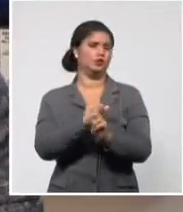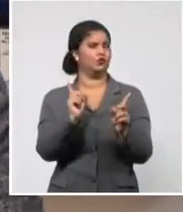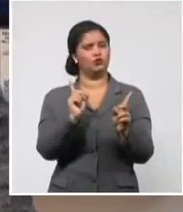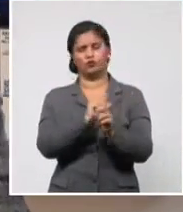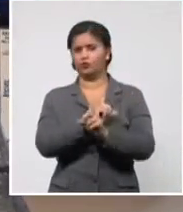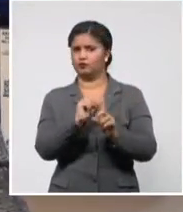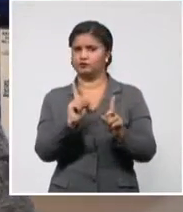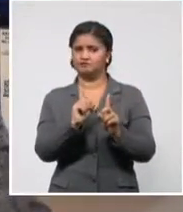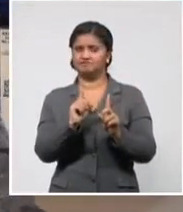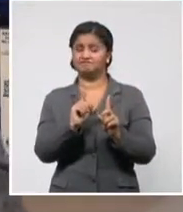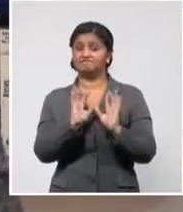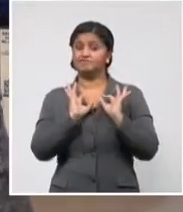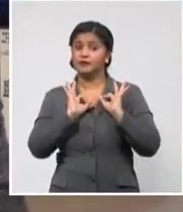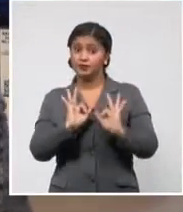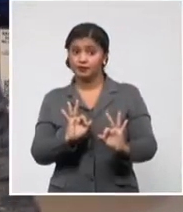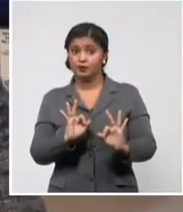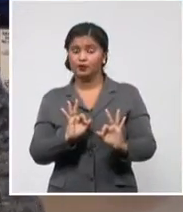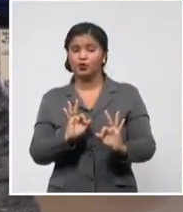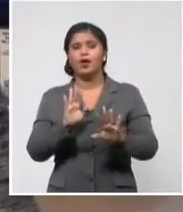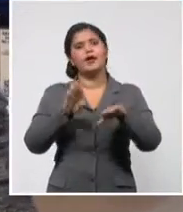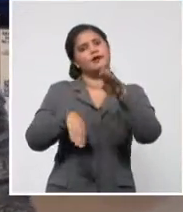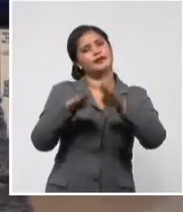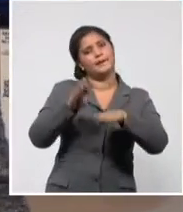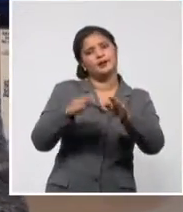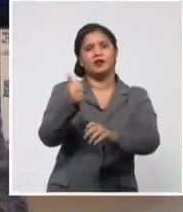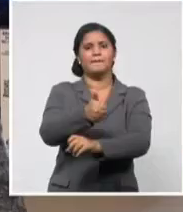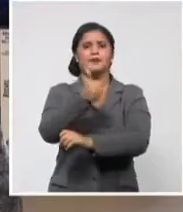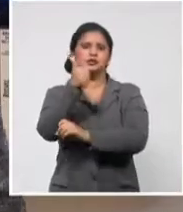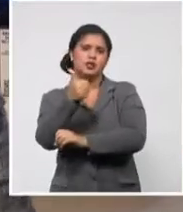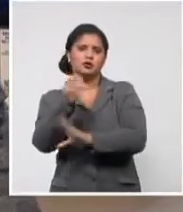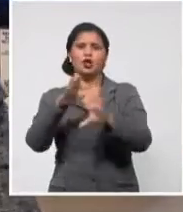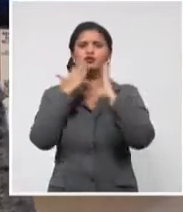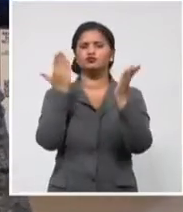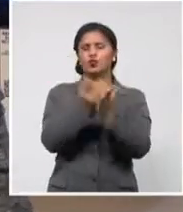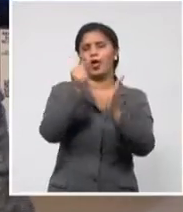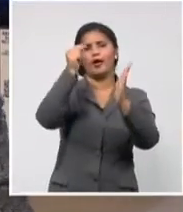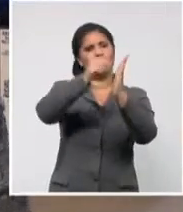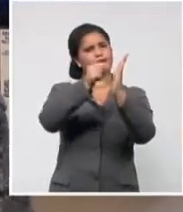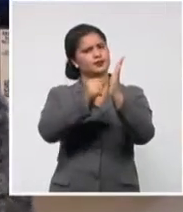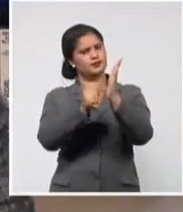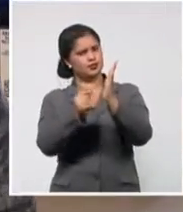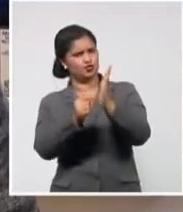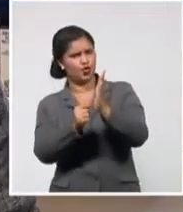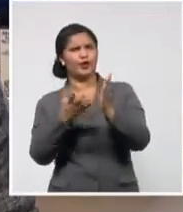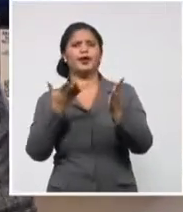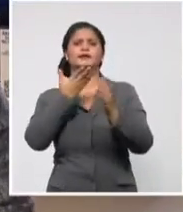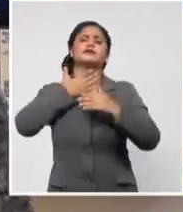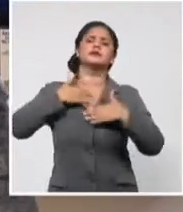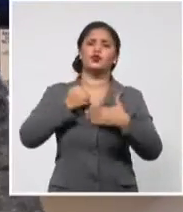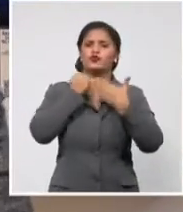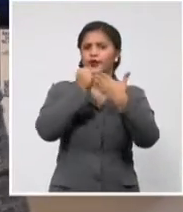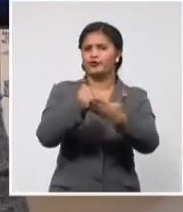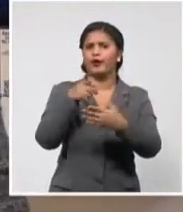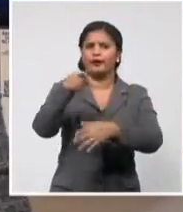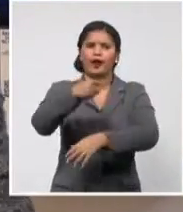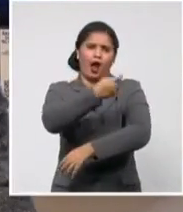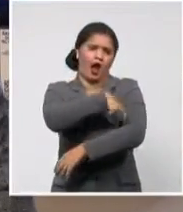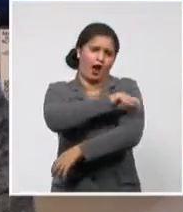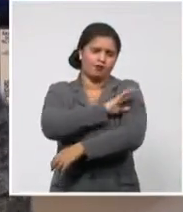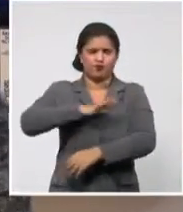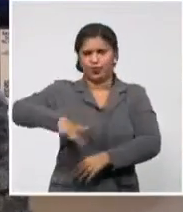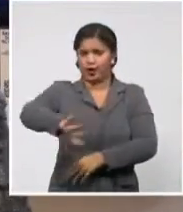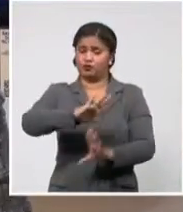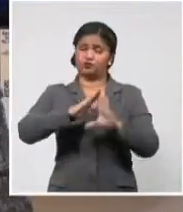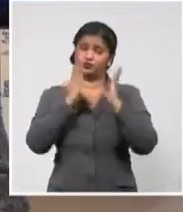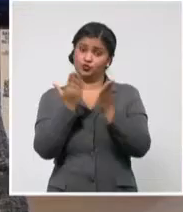poder de la izquierda, sí son golpes duros para la derecha más recalcitrante, para los sectores más conservadores. Pero, y a lo que